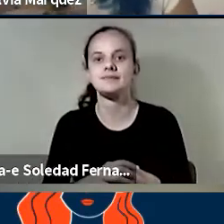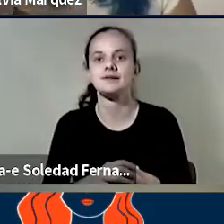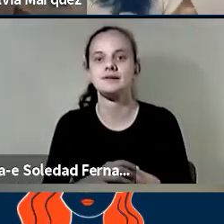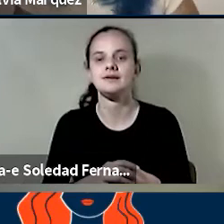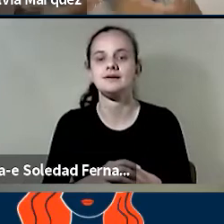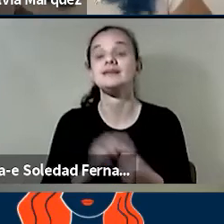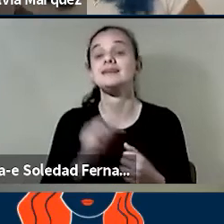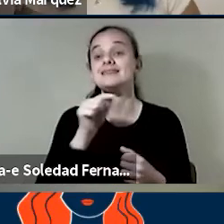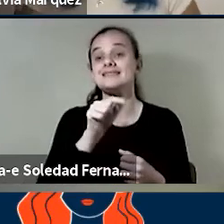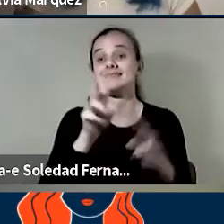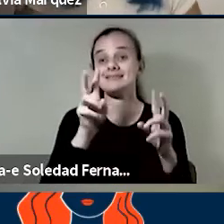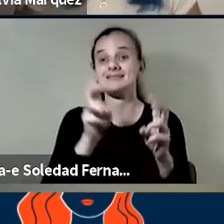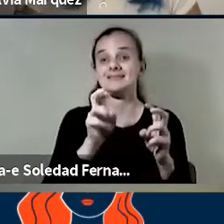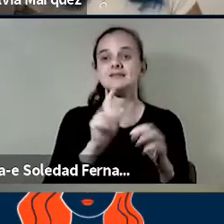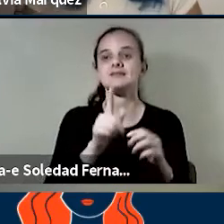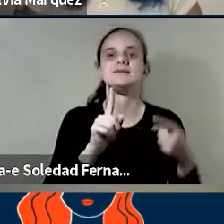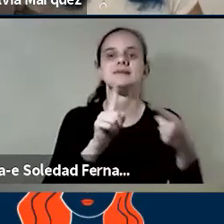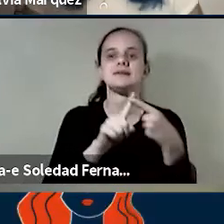pasar cuando interactúe con él.